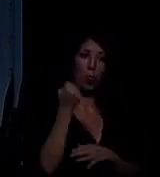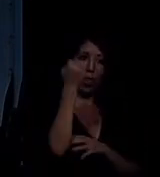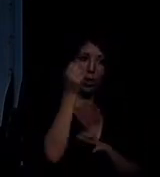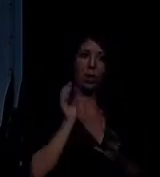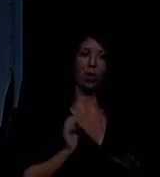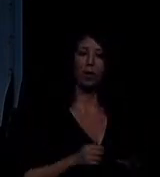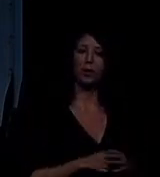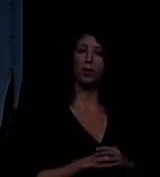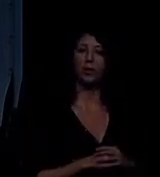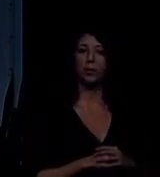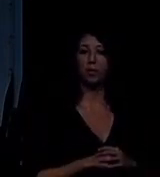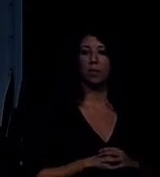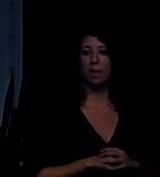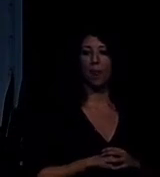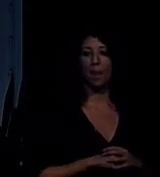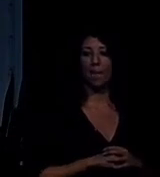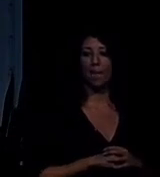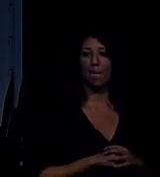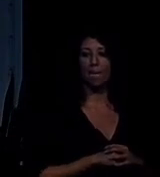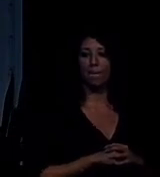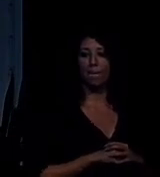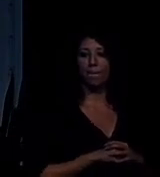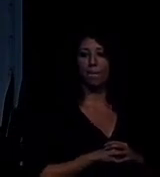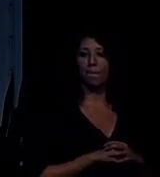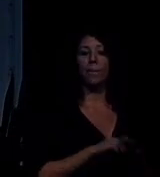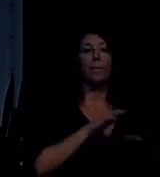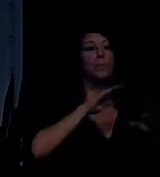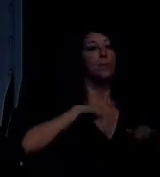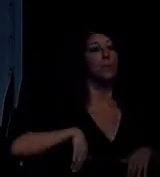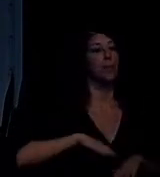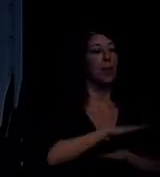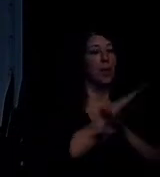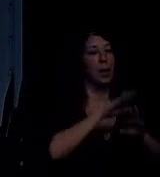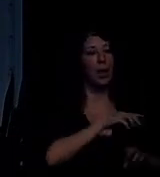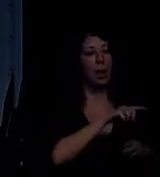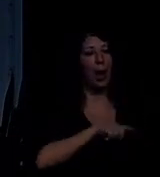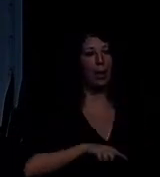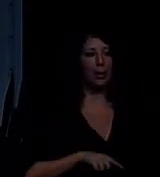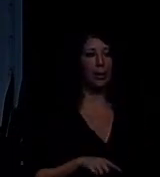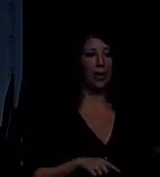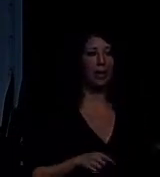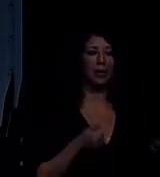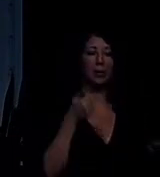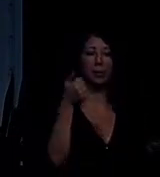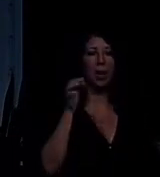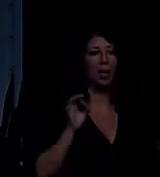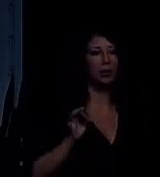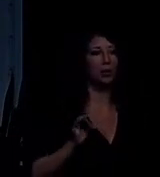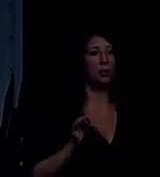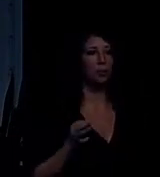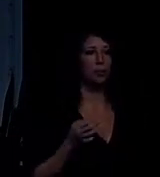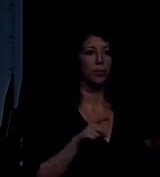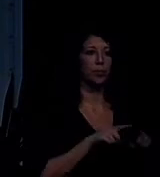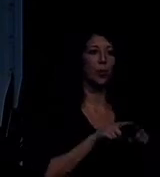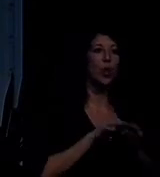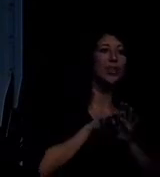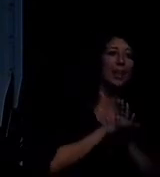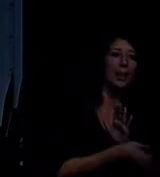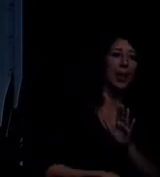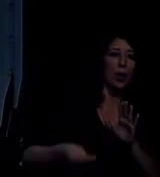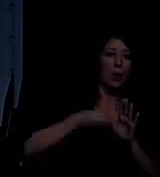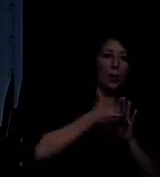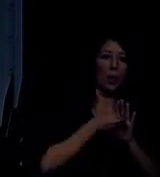simbólico. Voy a terminar con tres ideas que para mí son una forma de resignificar y una forma de